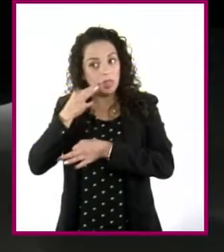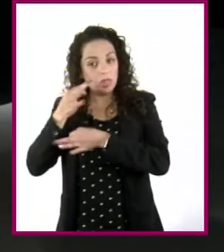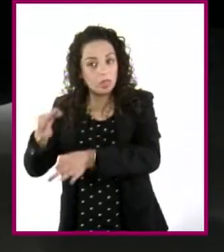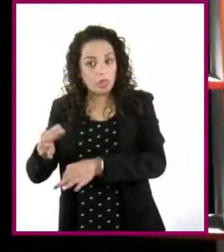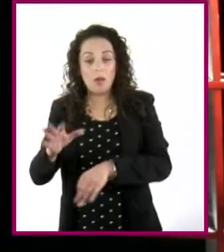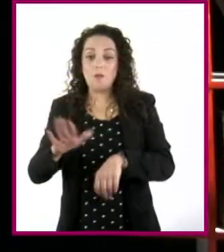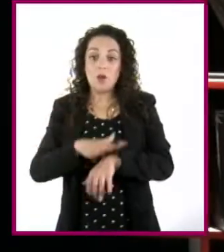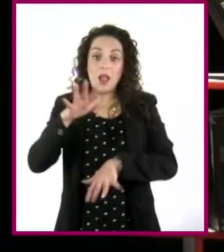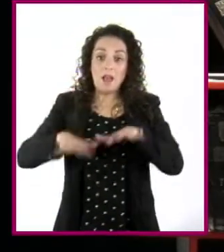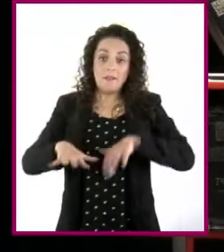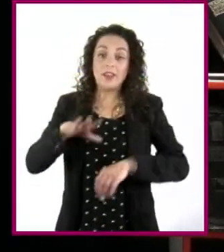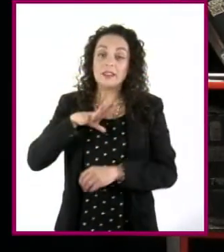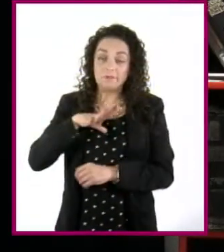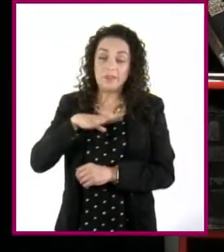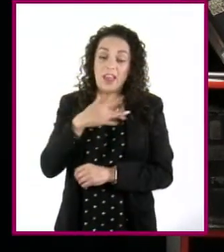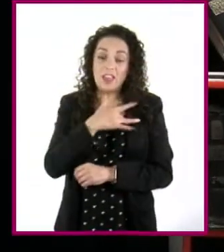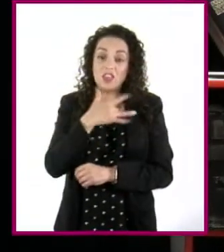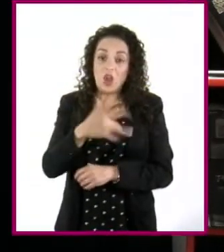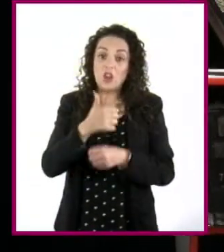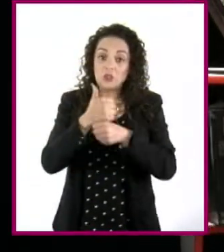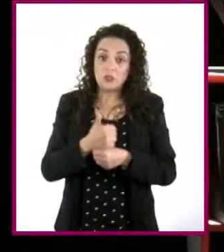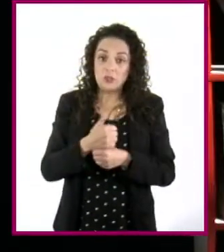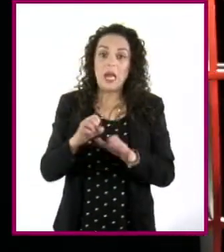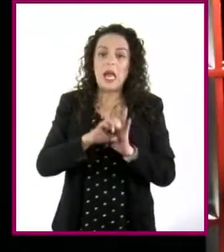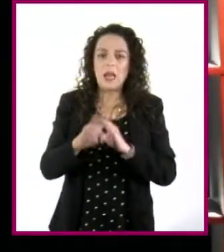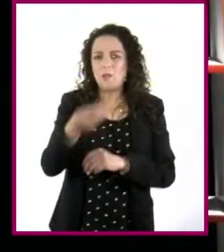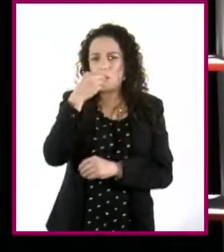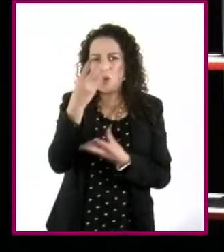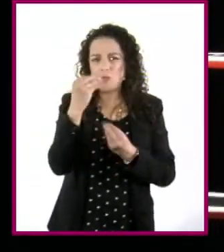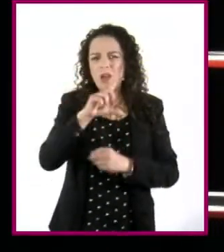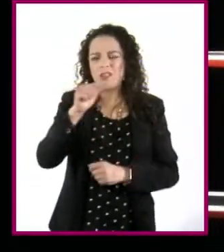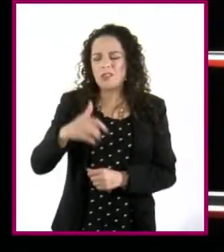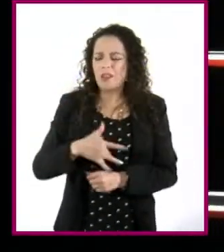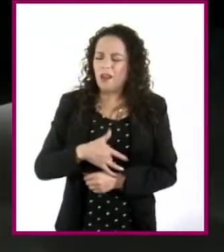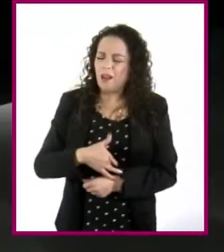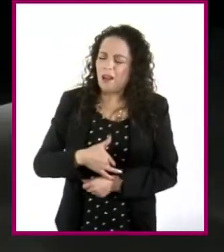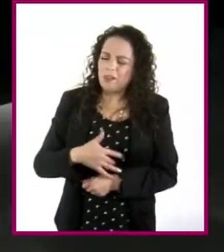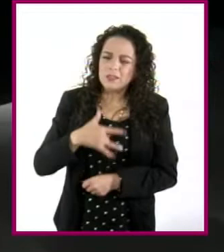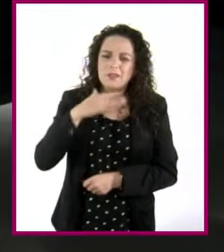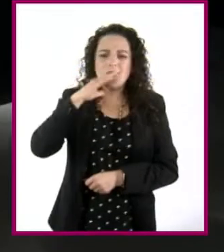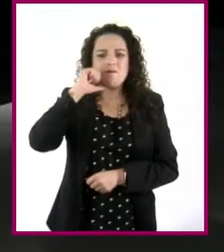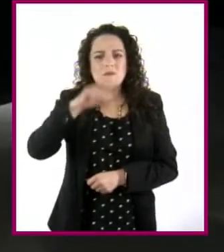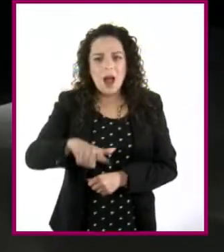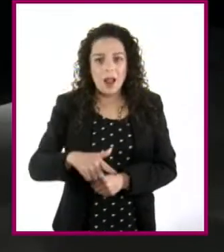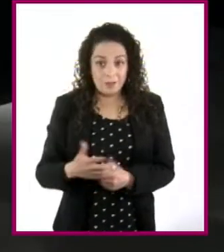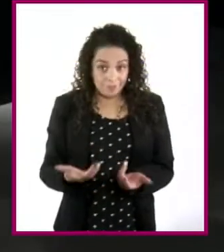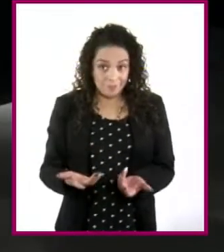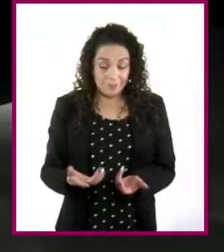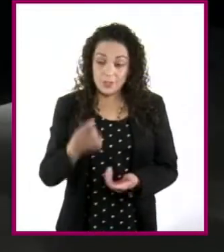consigo dolores. Si comes mucho, luego te sientes mal, por ejemplo. Y el